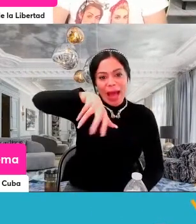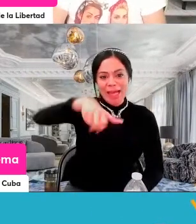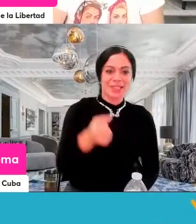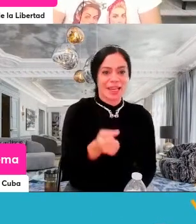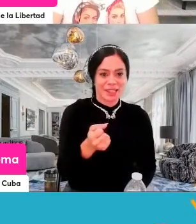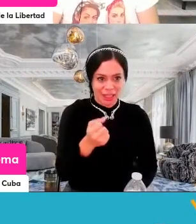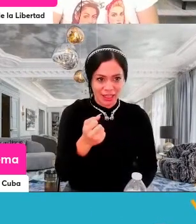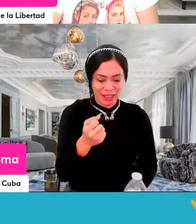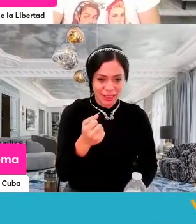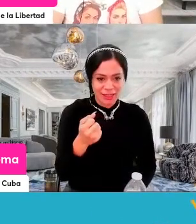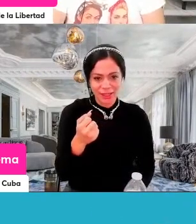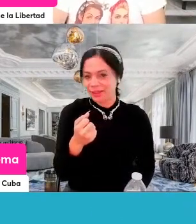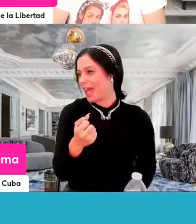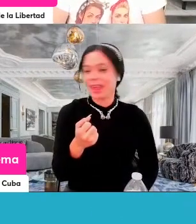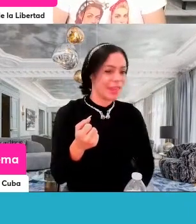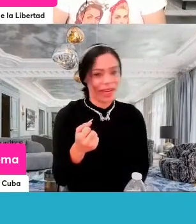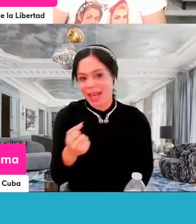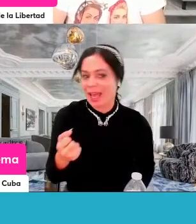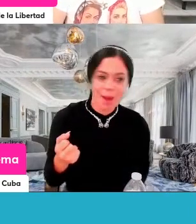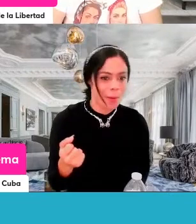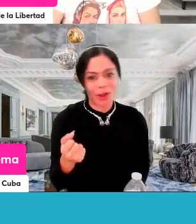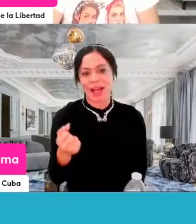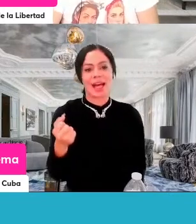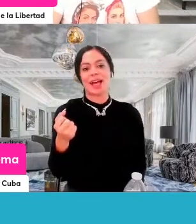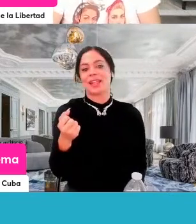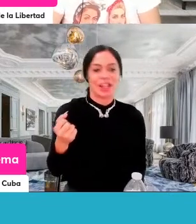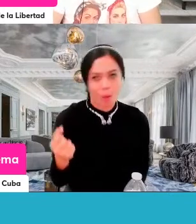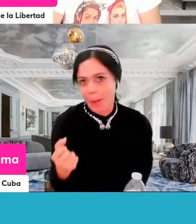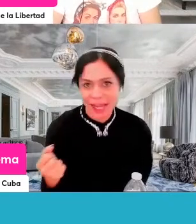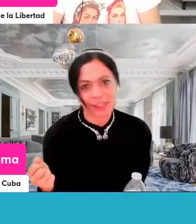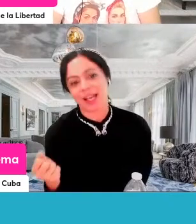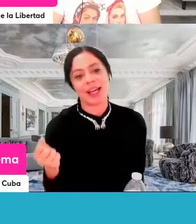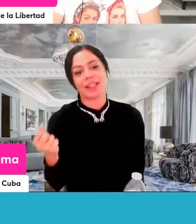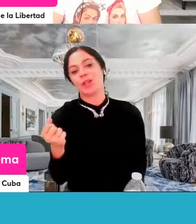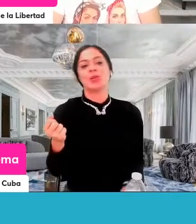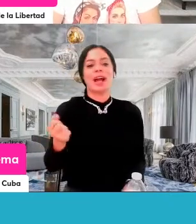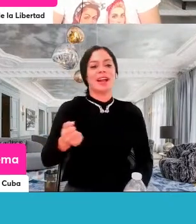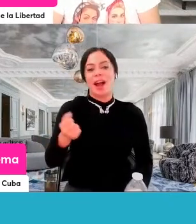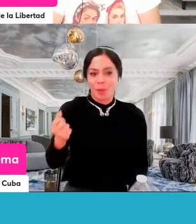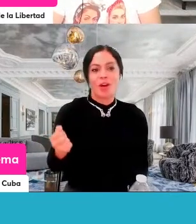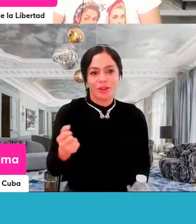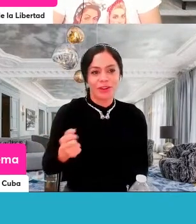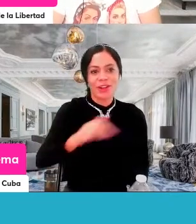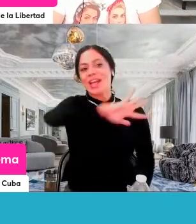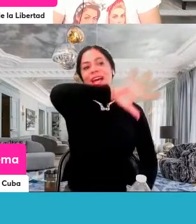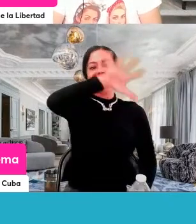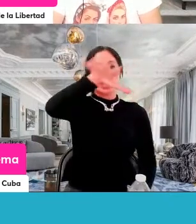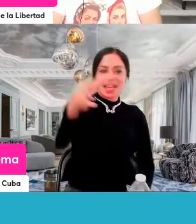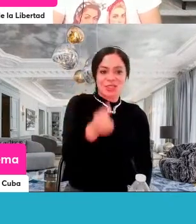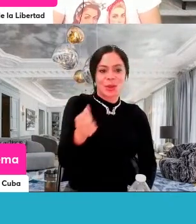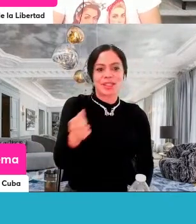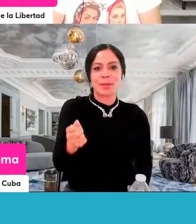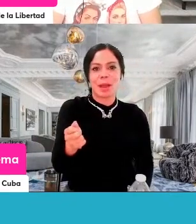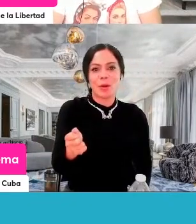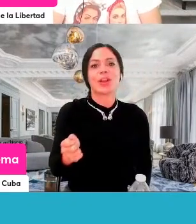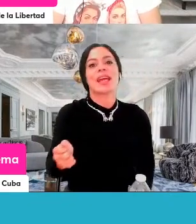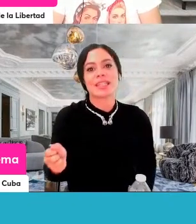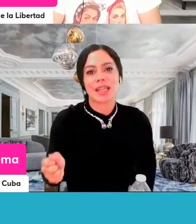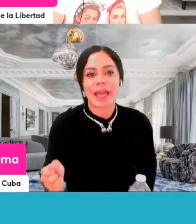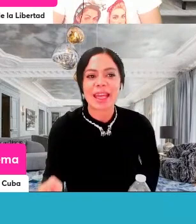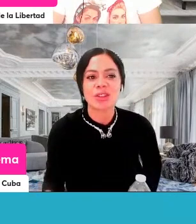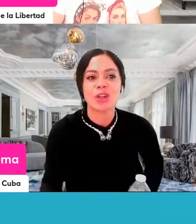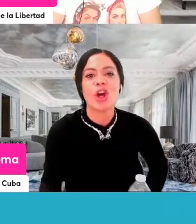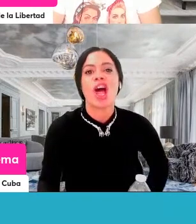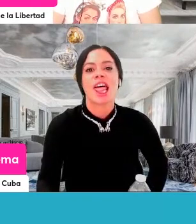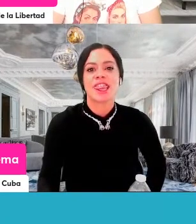tipo hace así desde la época de Cleopatra, de Tutankamón. El gesto así, mi amor, es